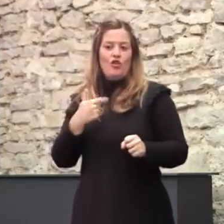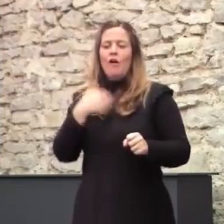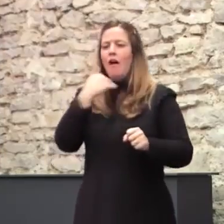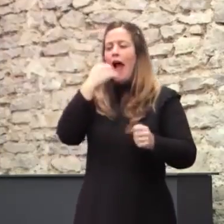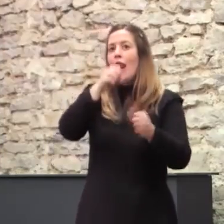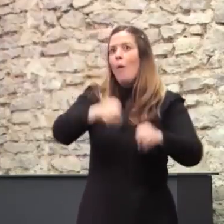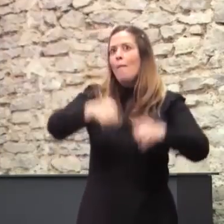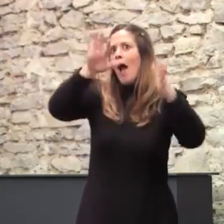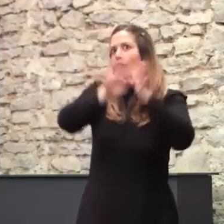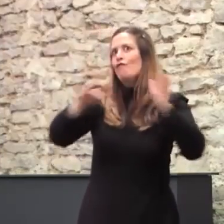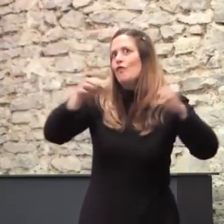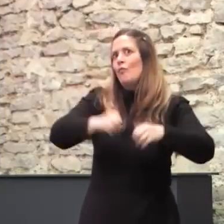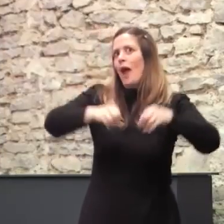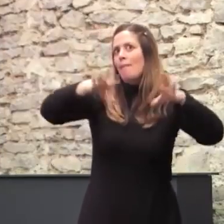amor,